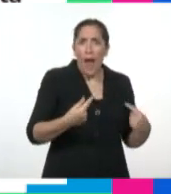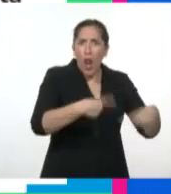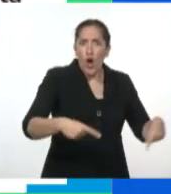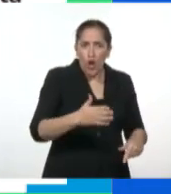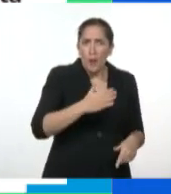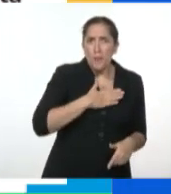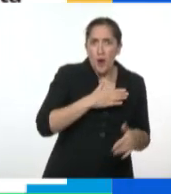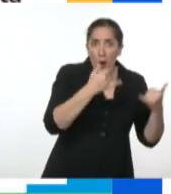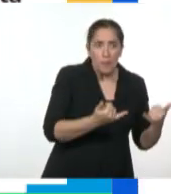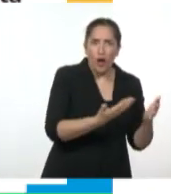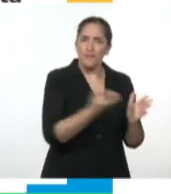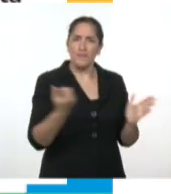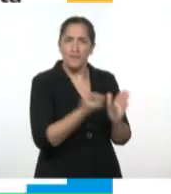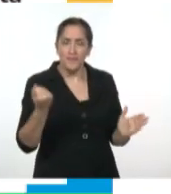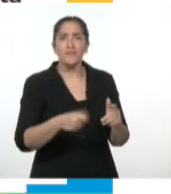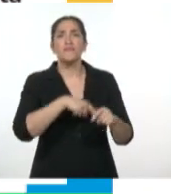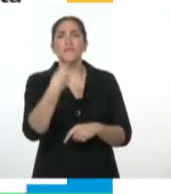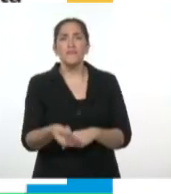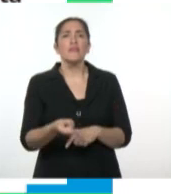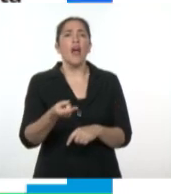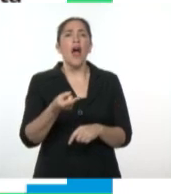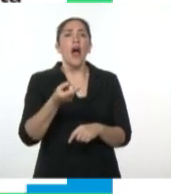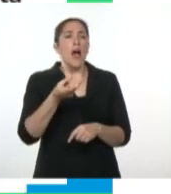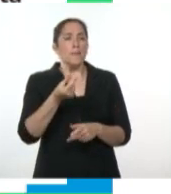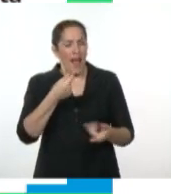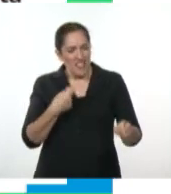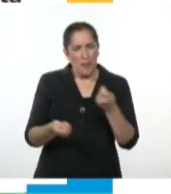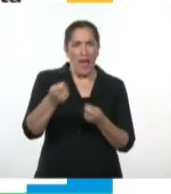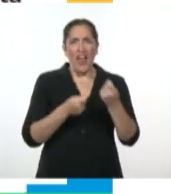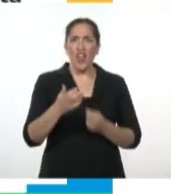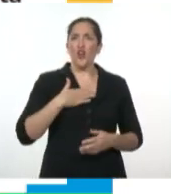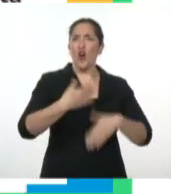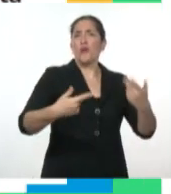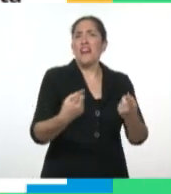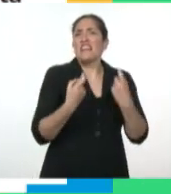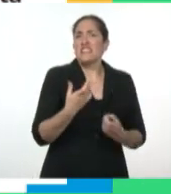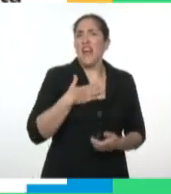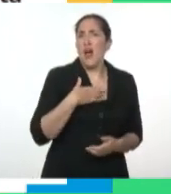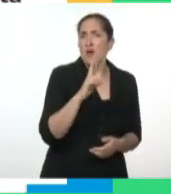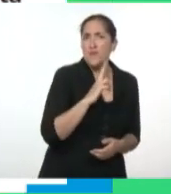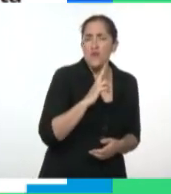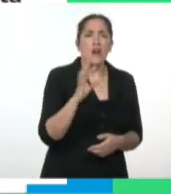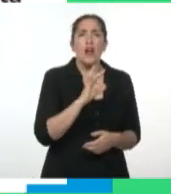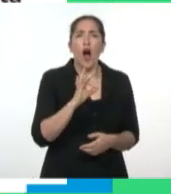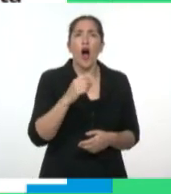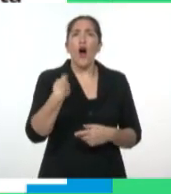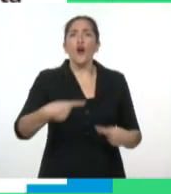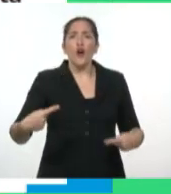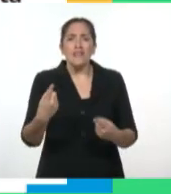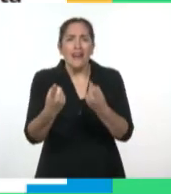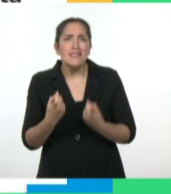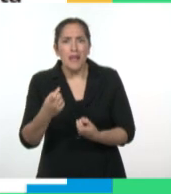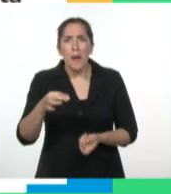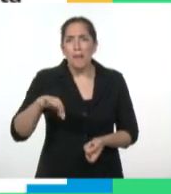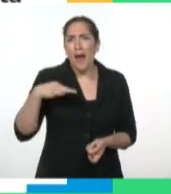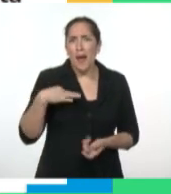patrimoniales. C, la limitación de los recursos económicos destinados a satisfacer sus necesidades o privación de los medios indispensables para vivir